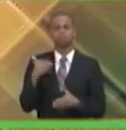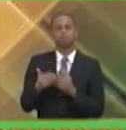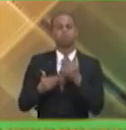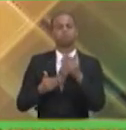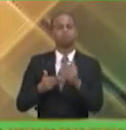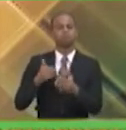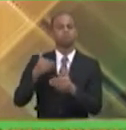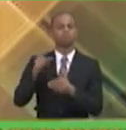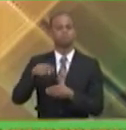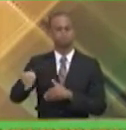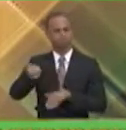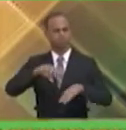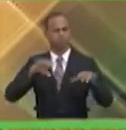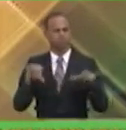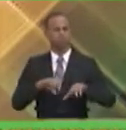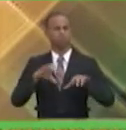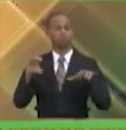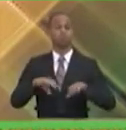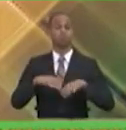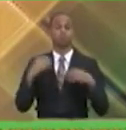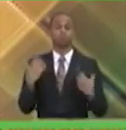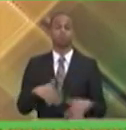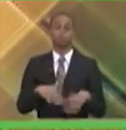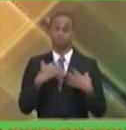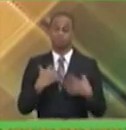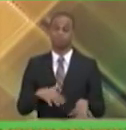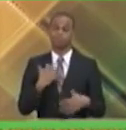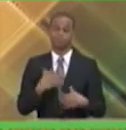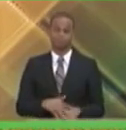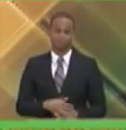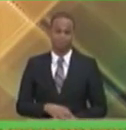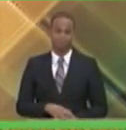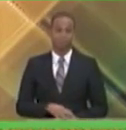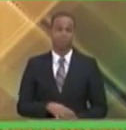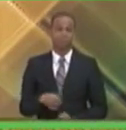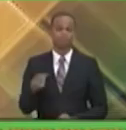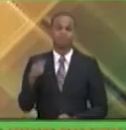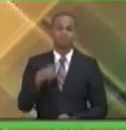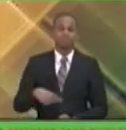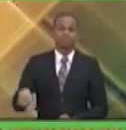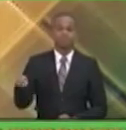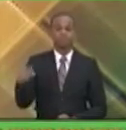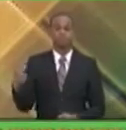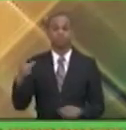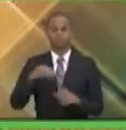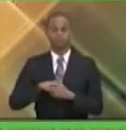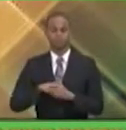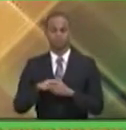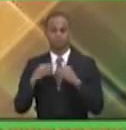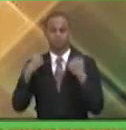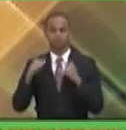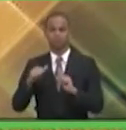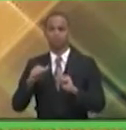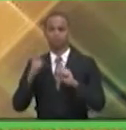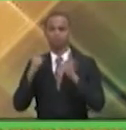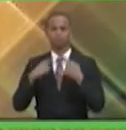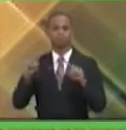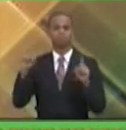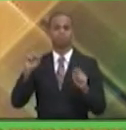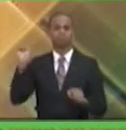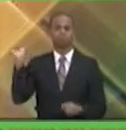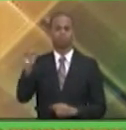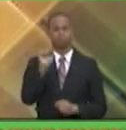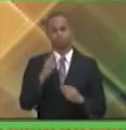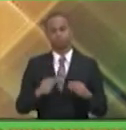van abriendo paso esas Paralimpiadas, que son parte de las conquistas de